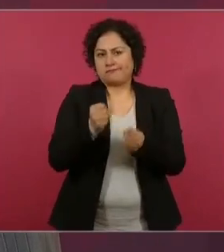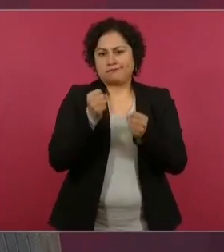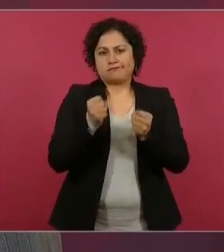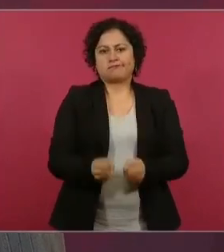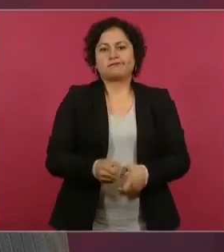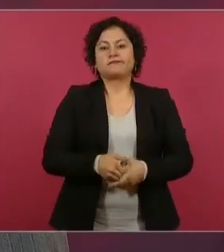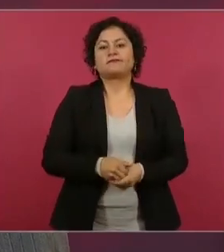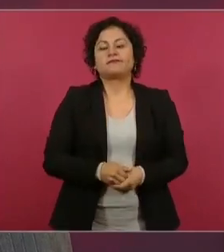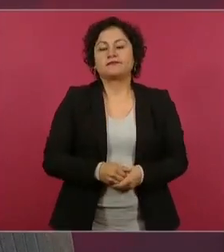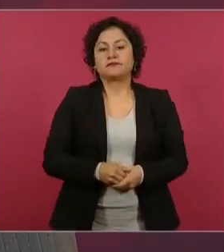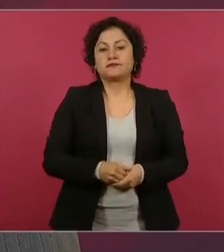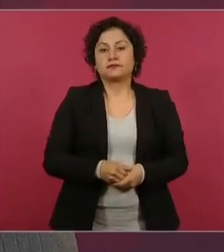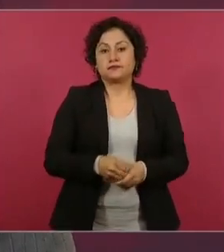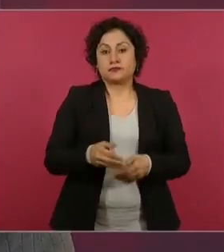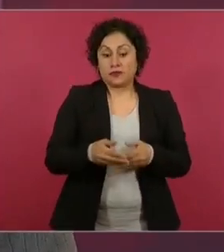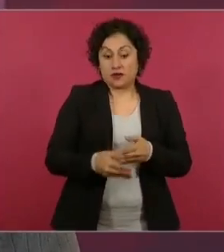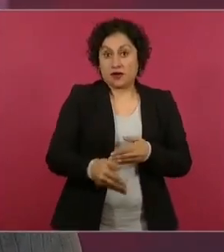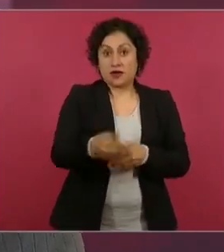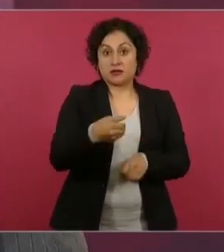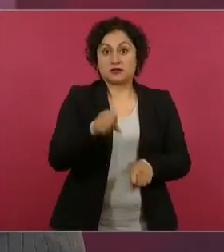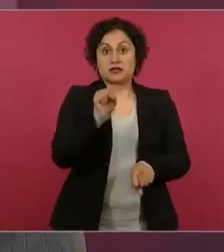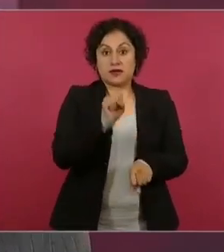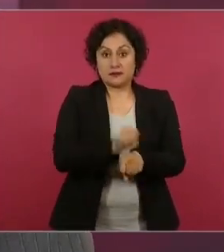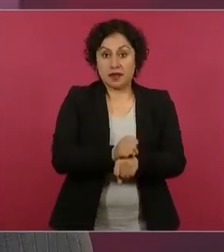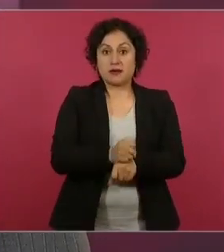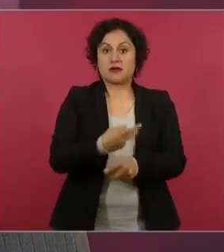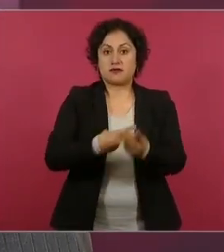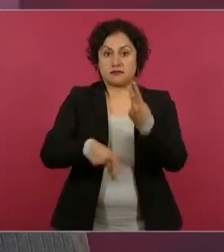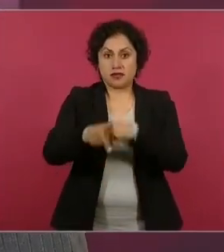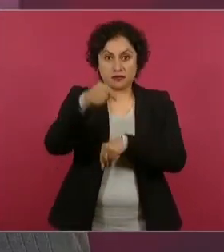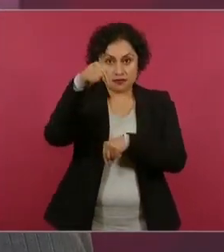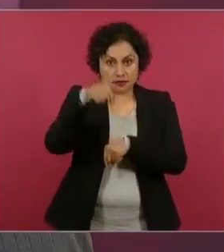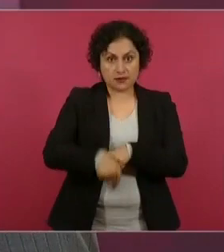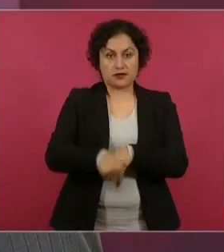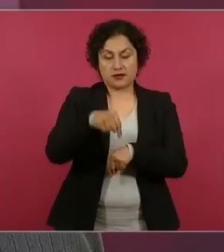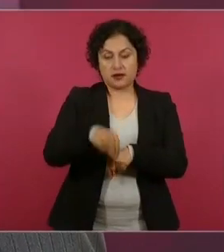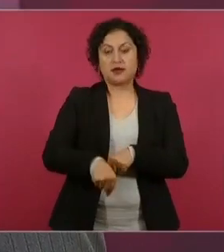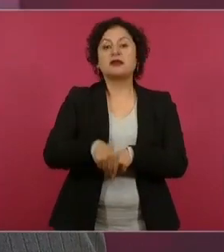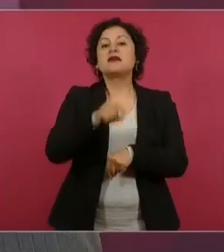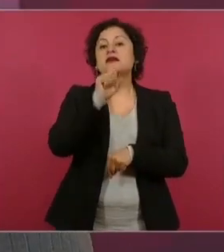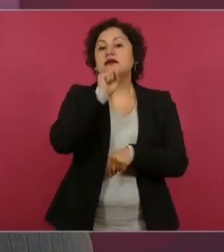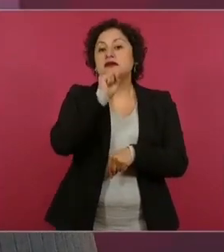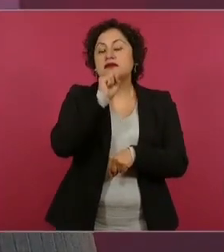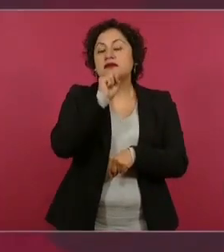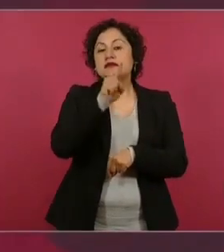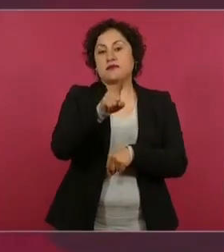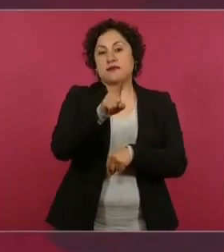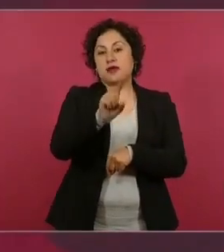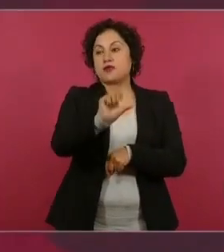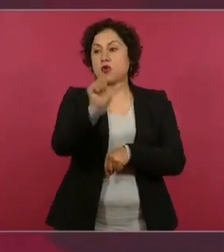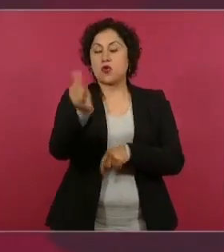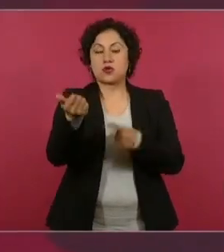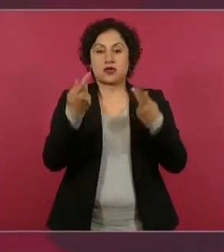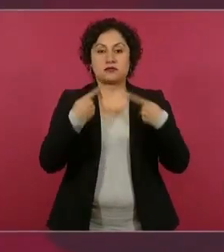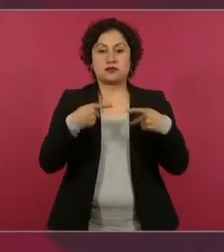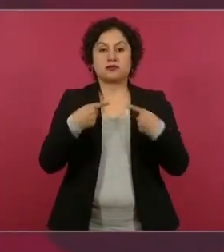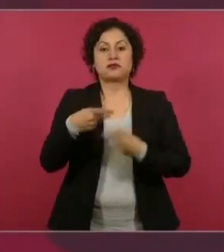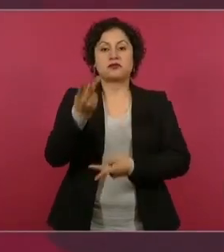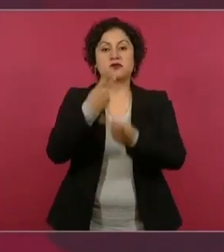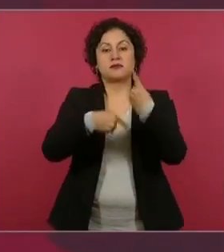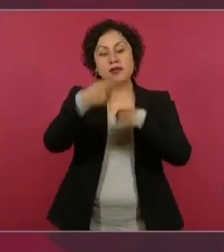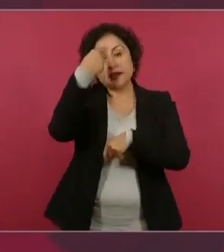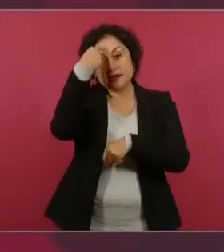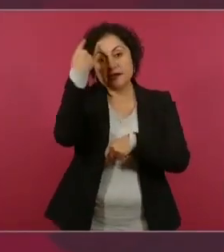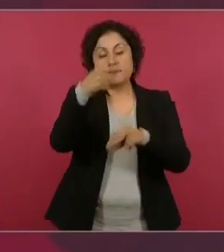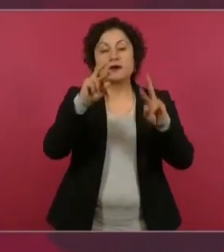aquí en Palacio con ellos y otros más una reunión, va a estar también el